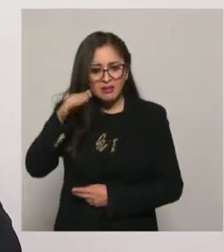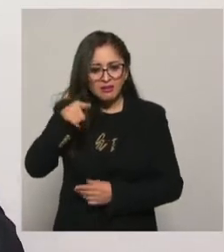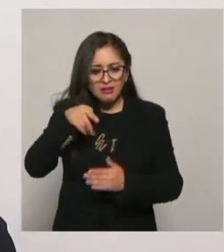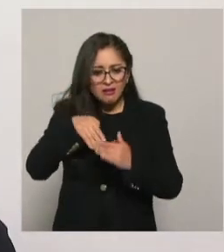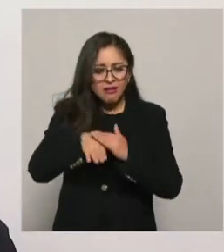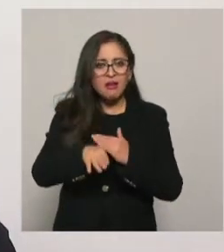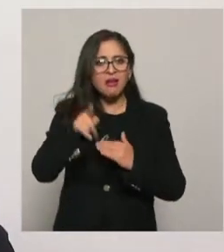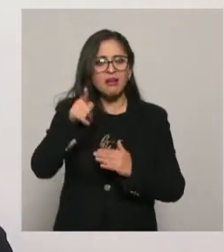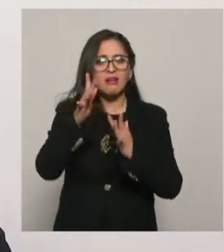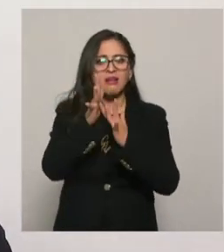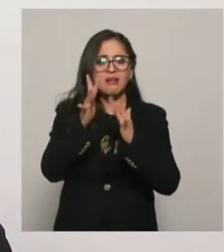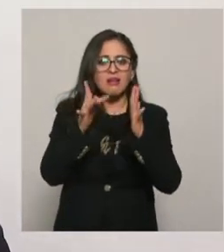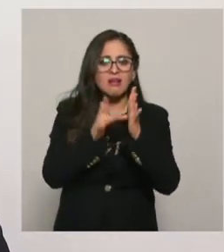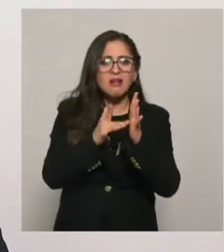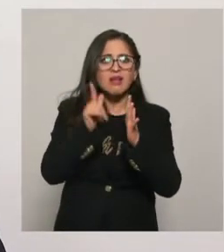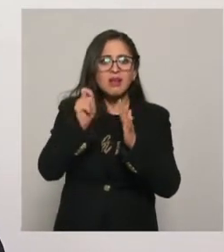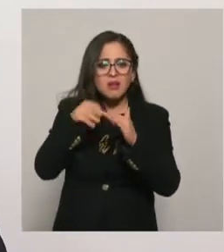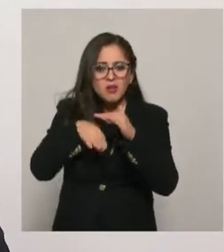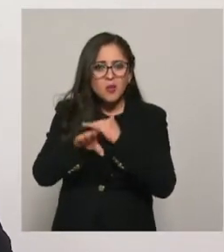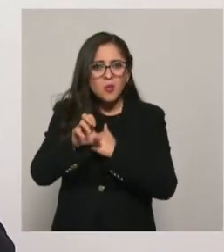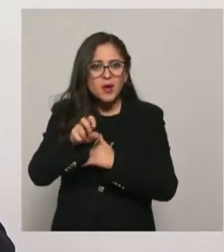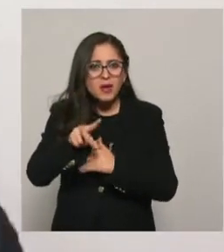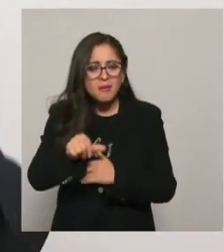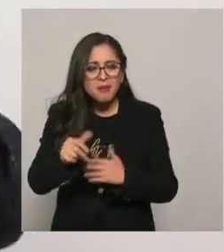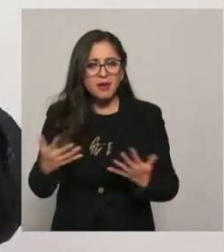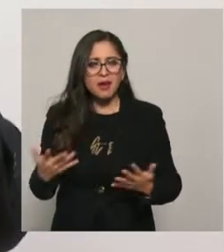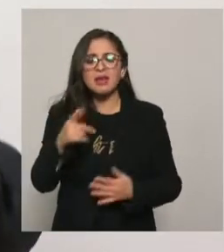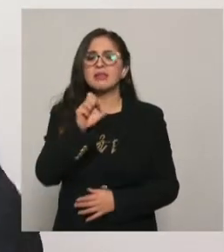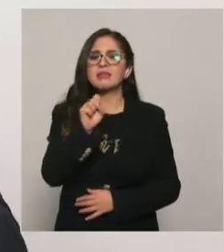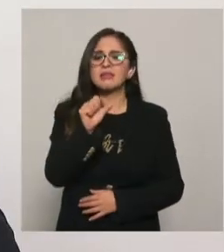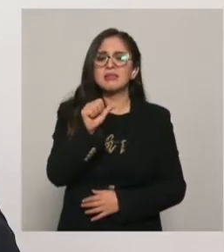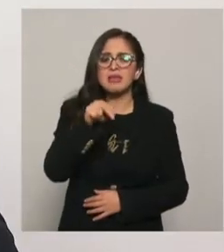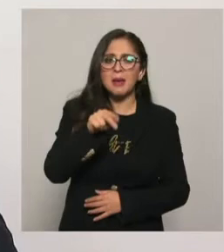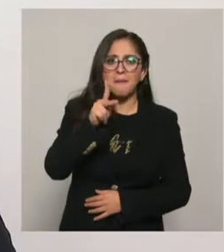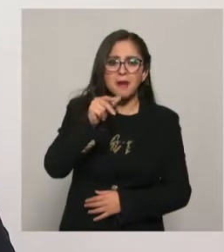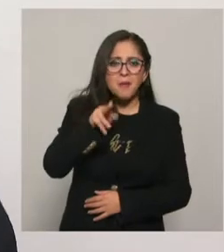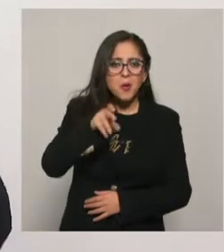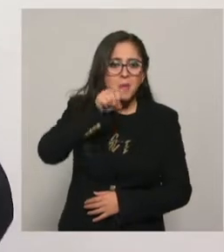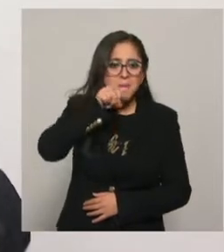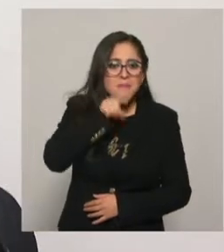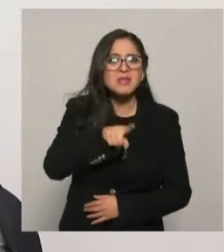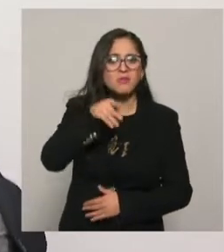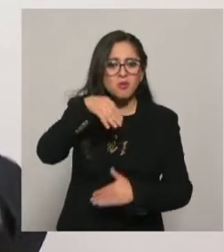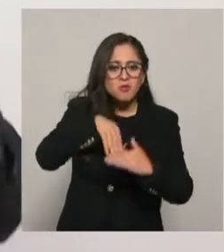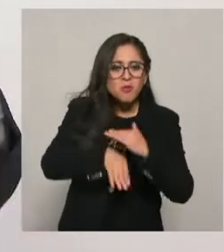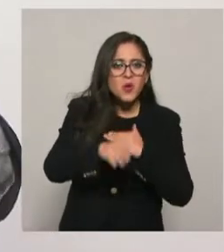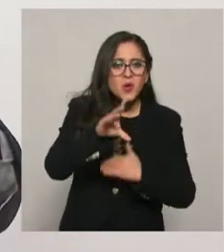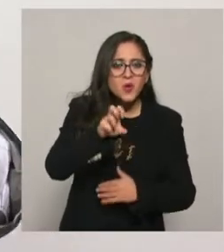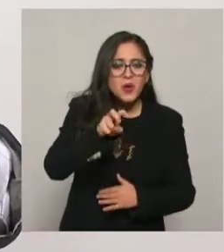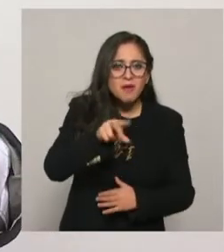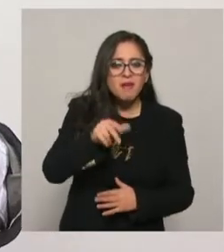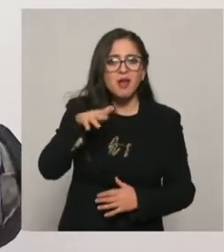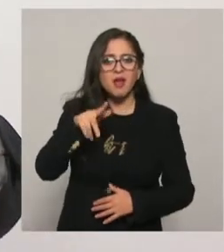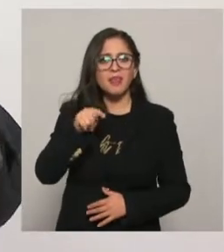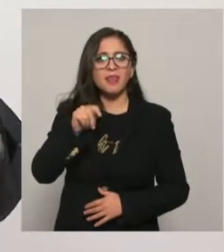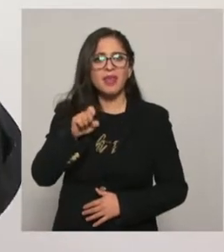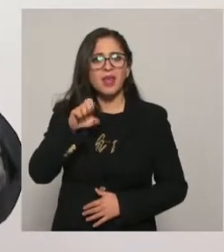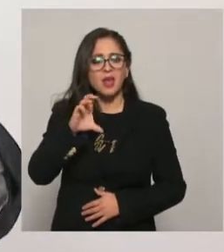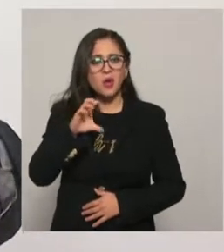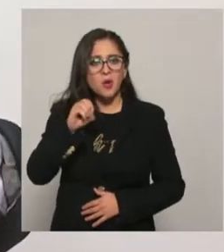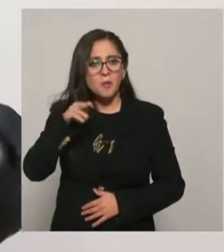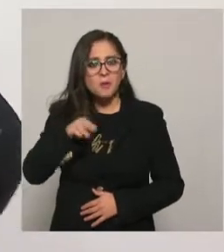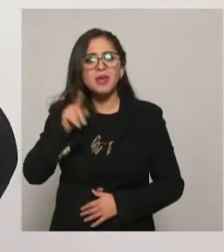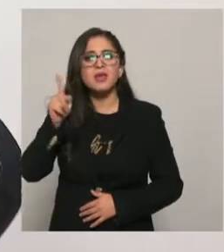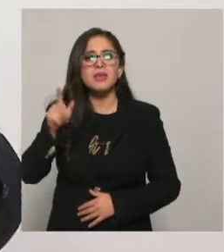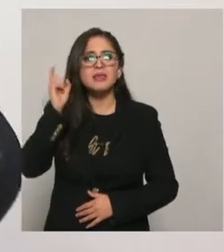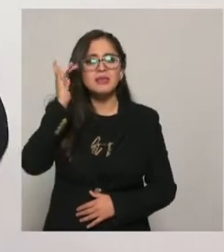Agustín de las Cuevas, San Pablo Sotepec, sobre la cueva. En Tecómic, la aparición de San Antonio de